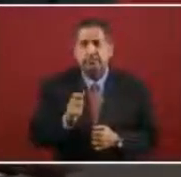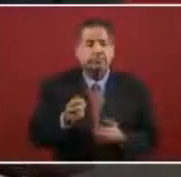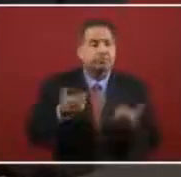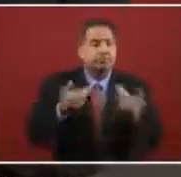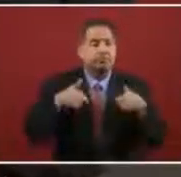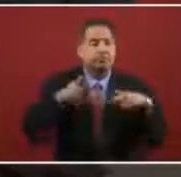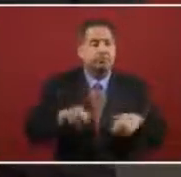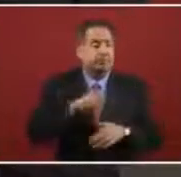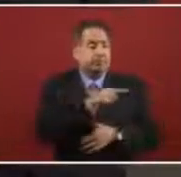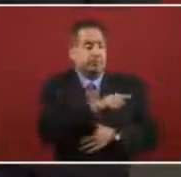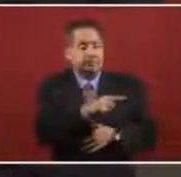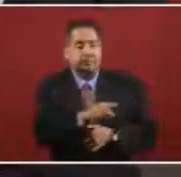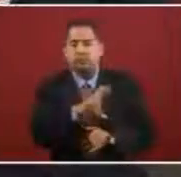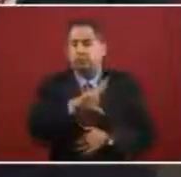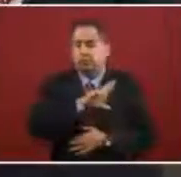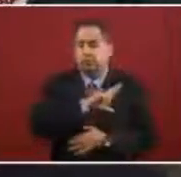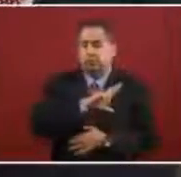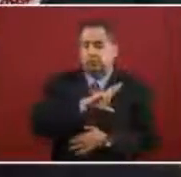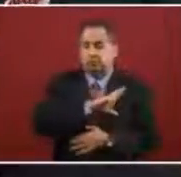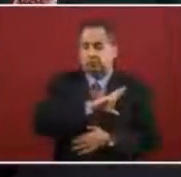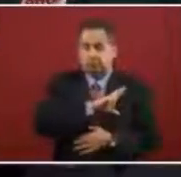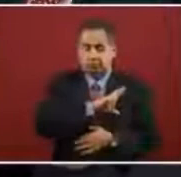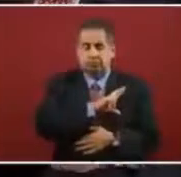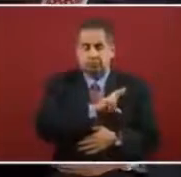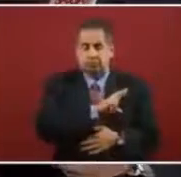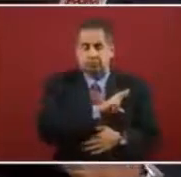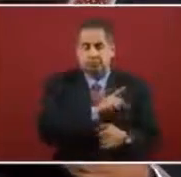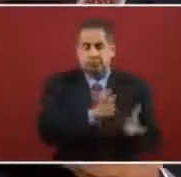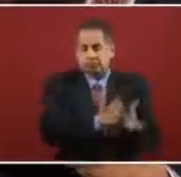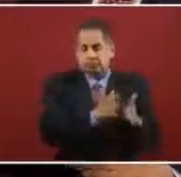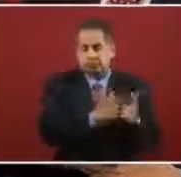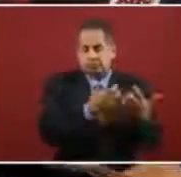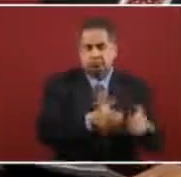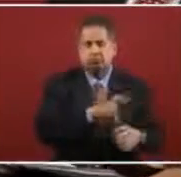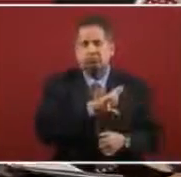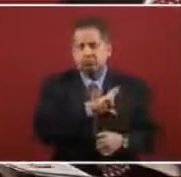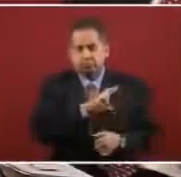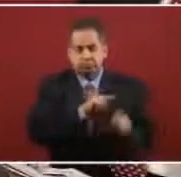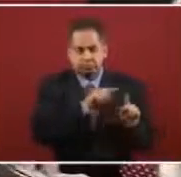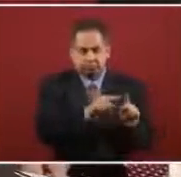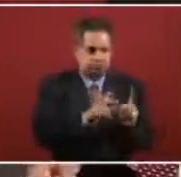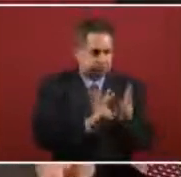del sector privado, porque no hay